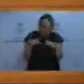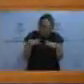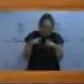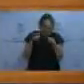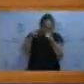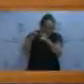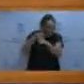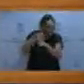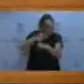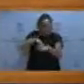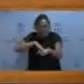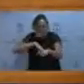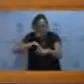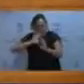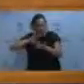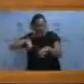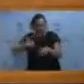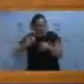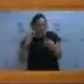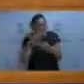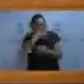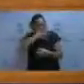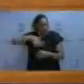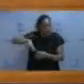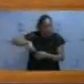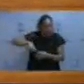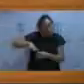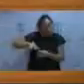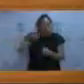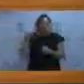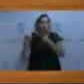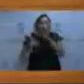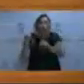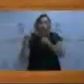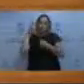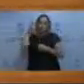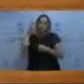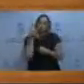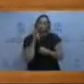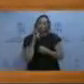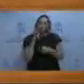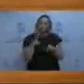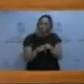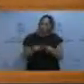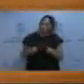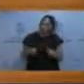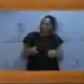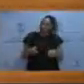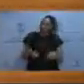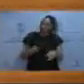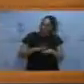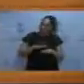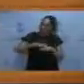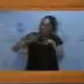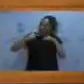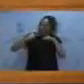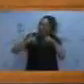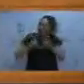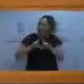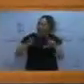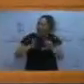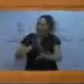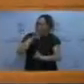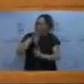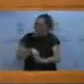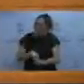a la fiscalía. El despilfarro en coches de alta gama en la gerencia de la empresa. Los pluses en los sueldos, usted